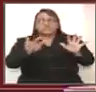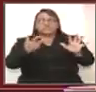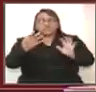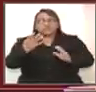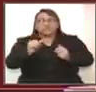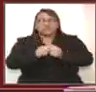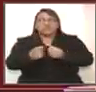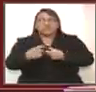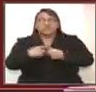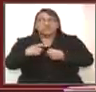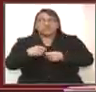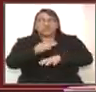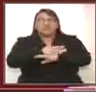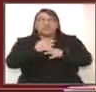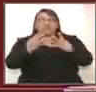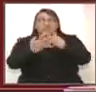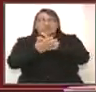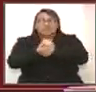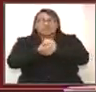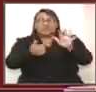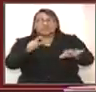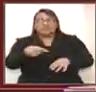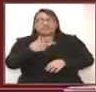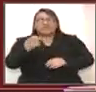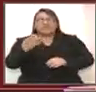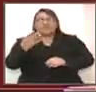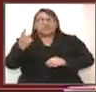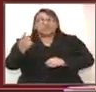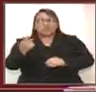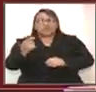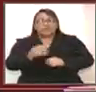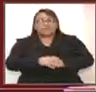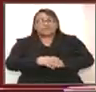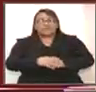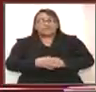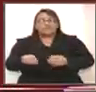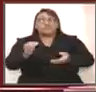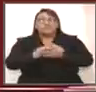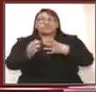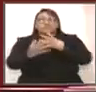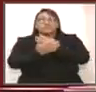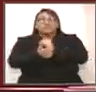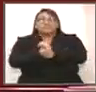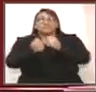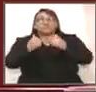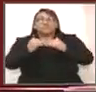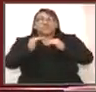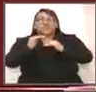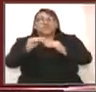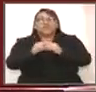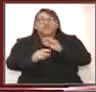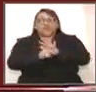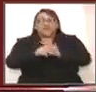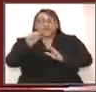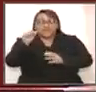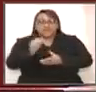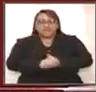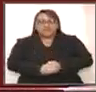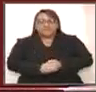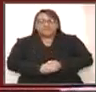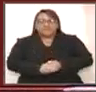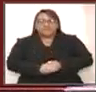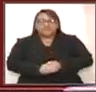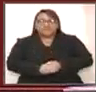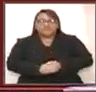9.289 con asistencia postpenitenciaria y 6.341 sometidas a penas limitativas de derecho.